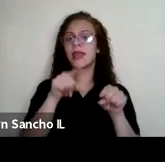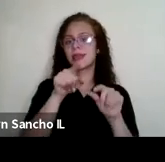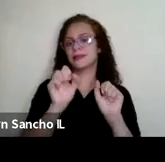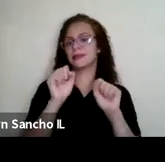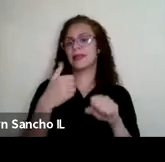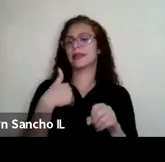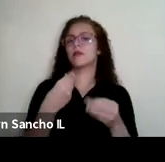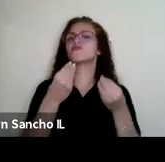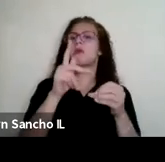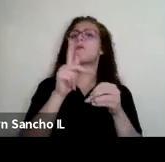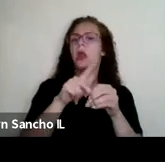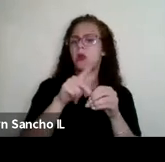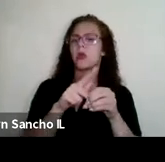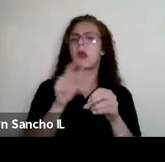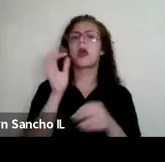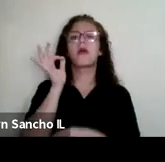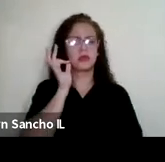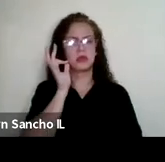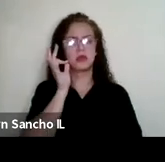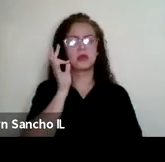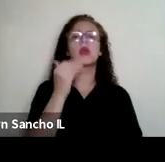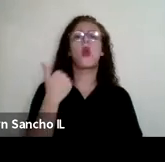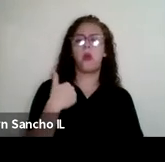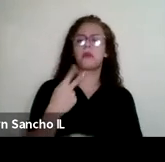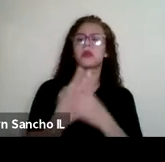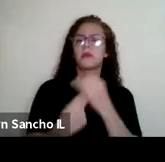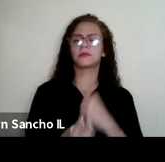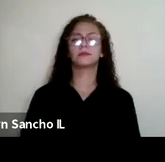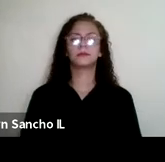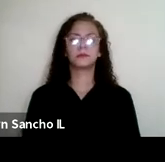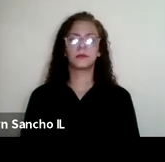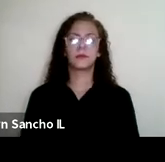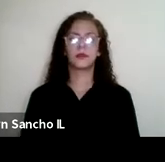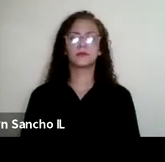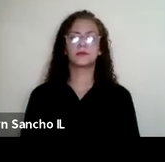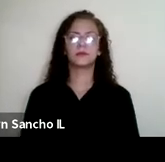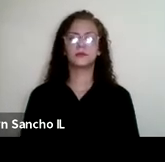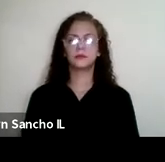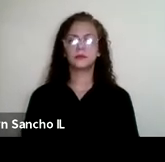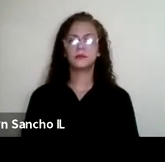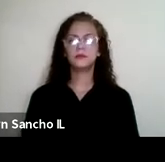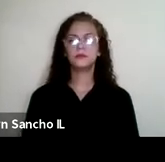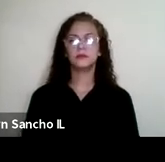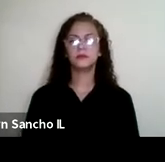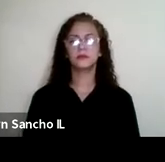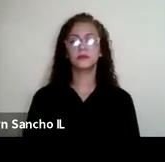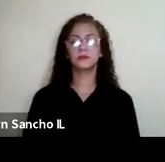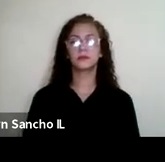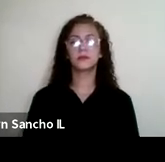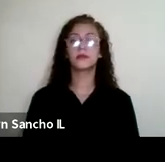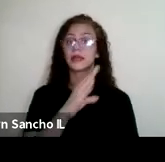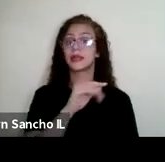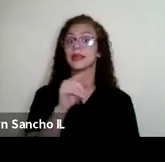tenido bastante participación femenina históricamente. Y esto es